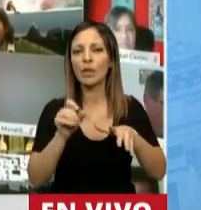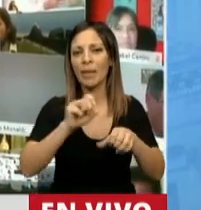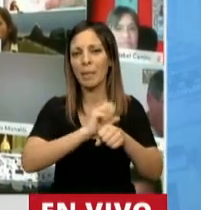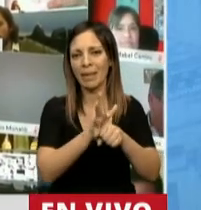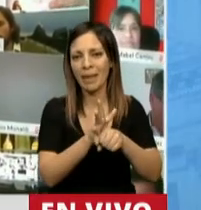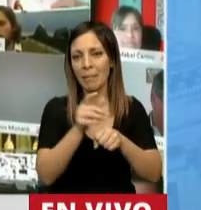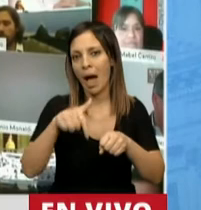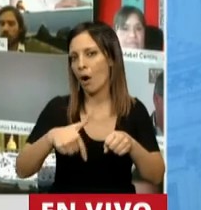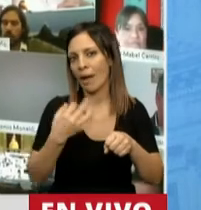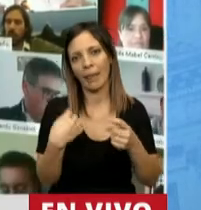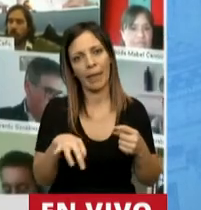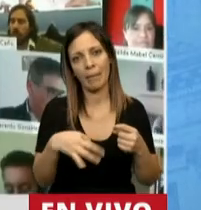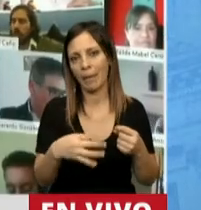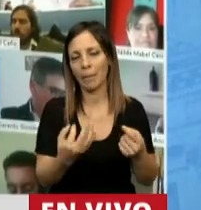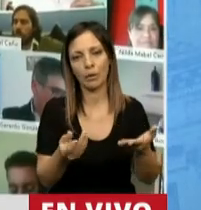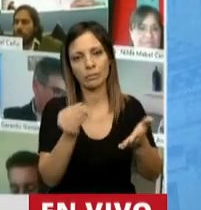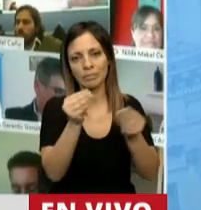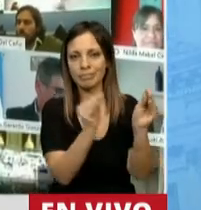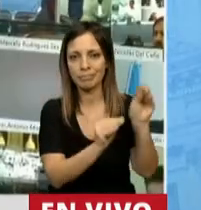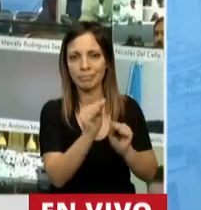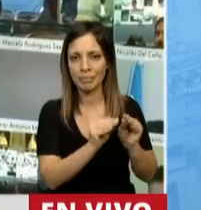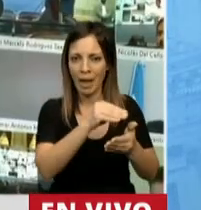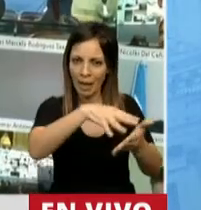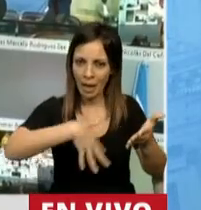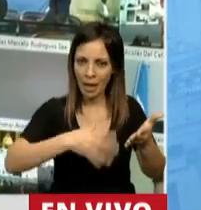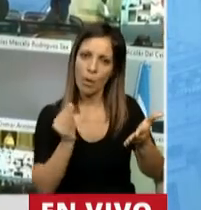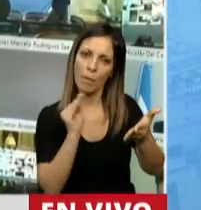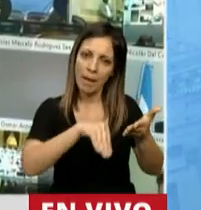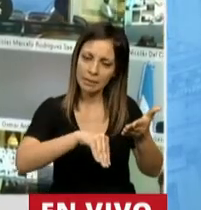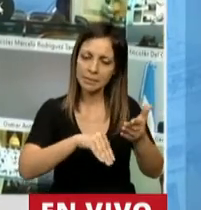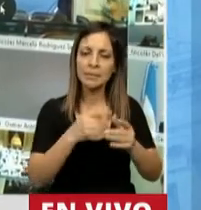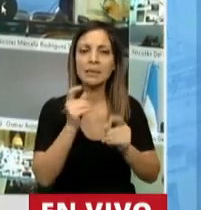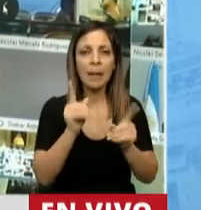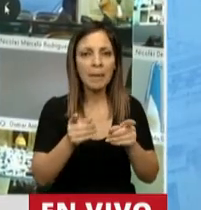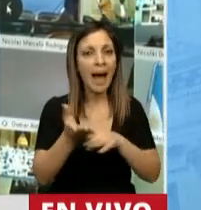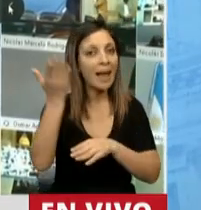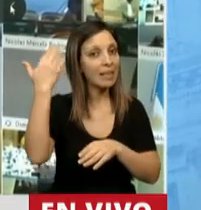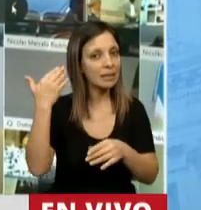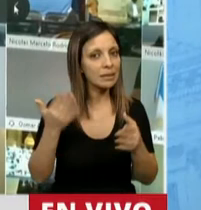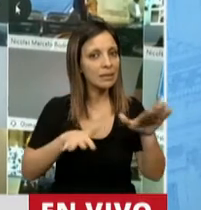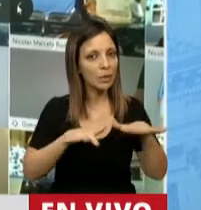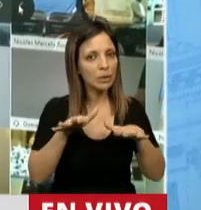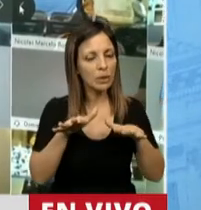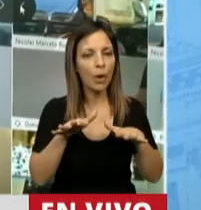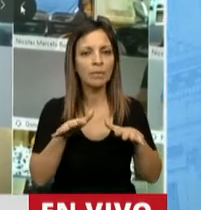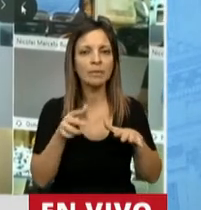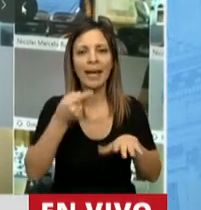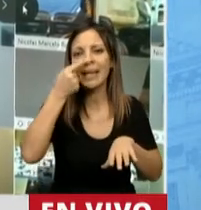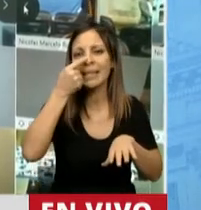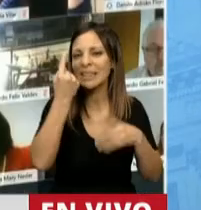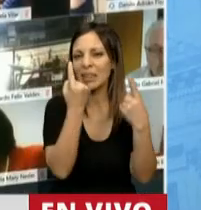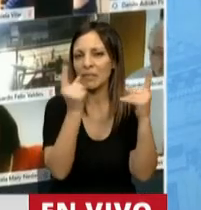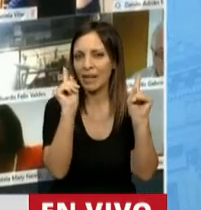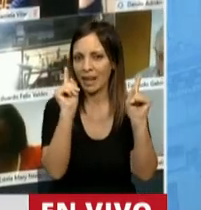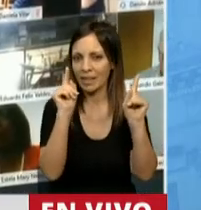llevan a esta revisión sino porque en aquel proyecto se reflejaban intereses totalmente contrapuestos a los que